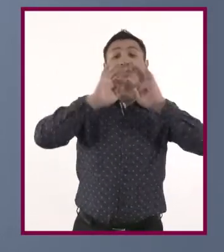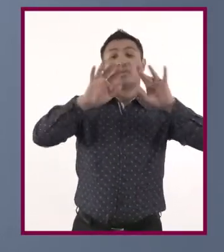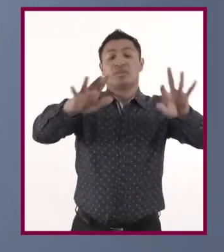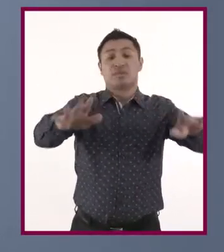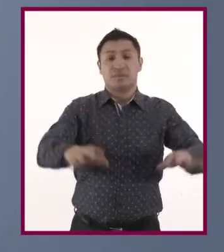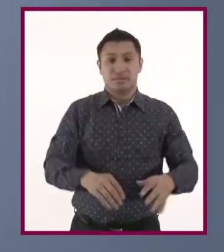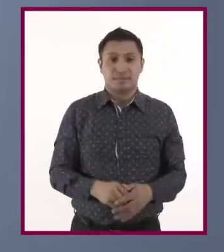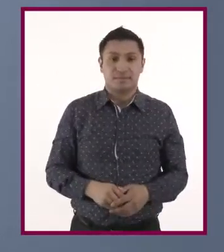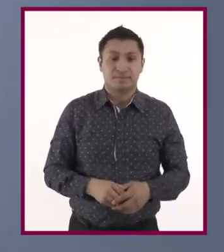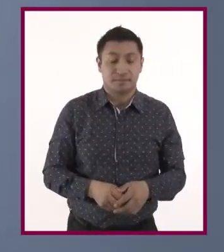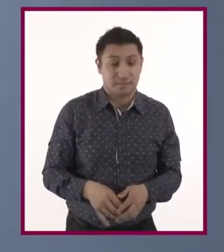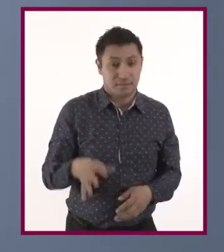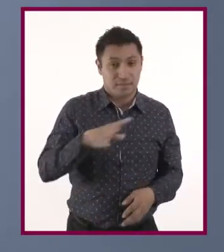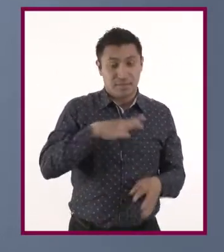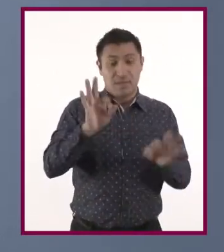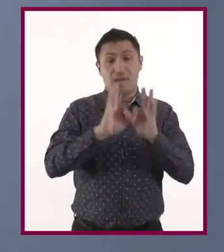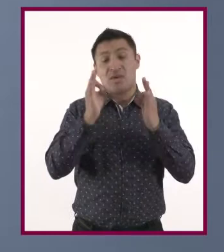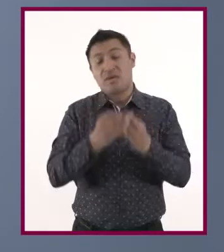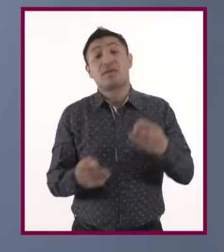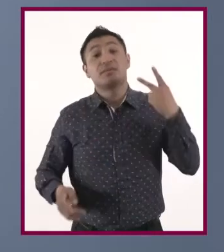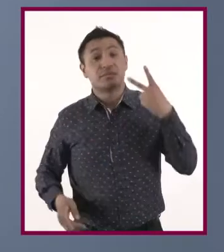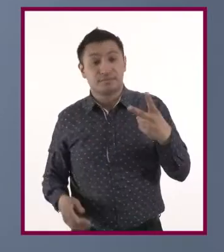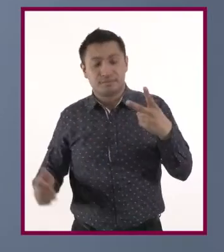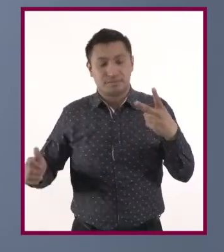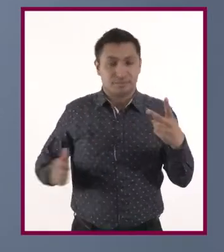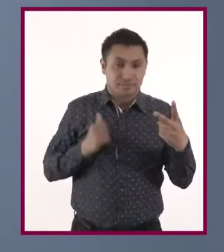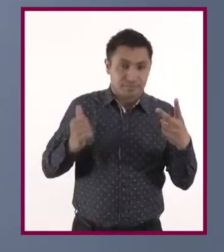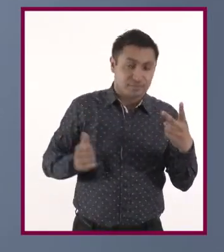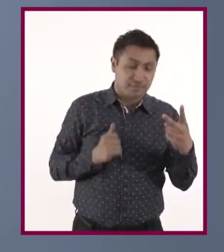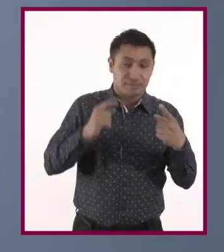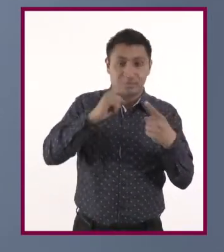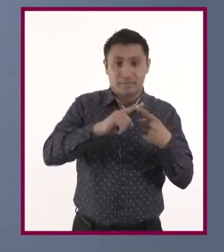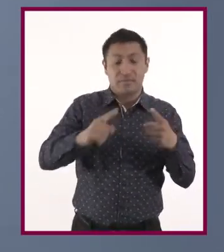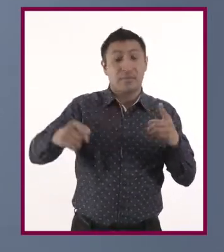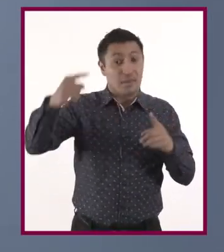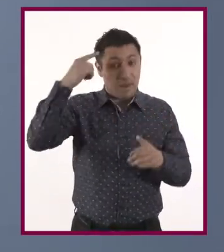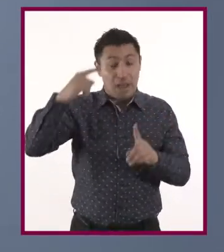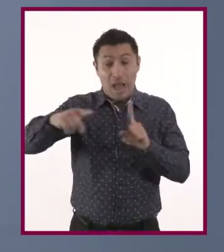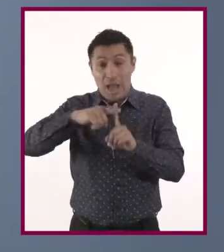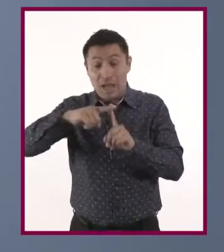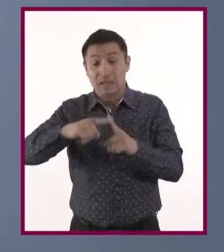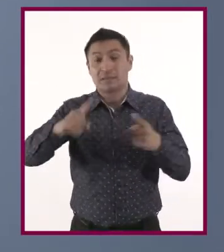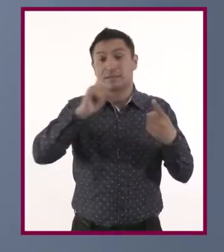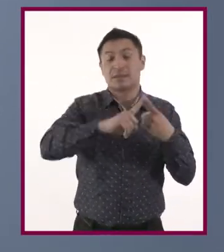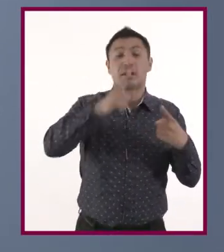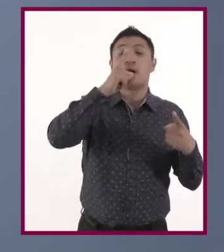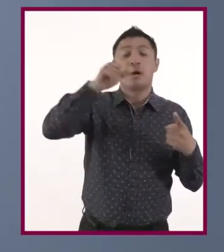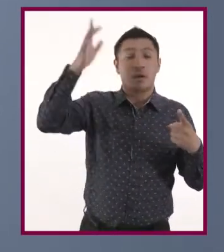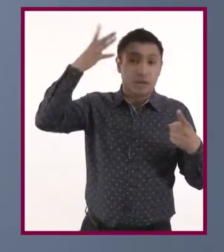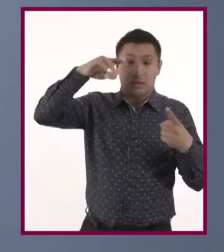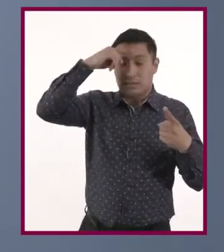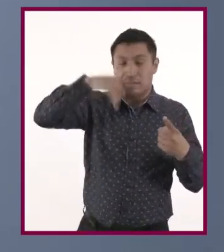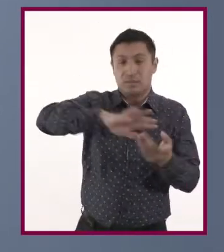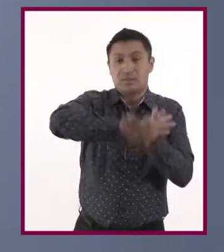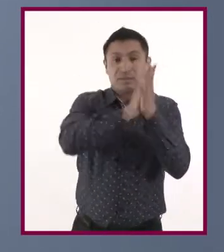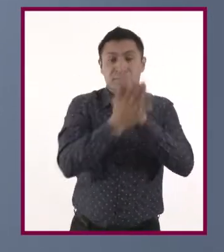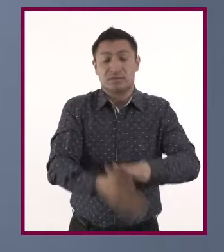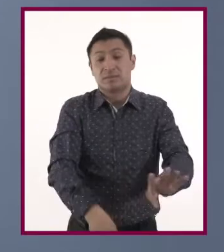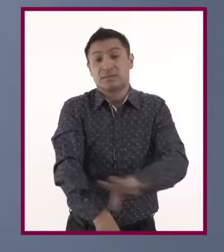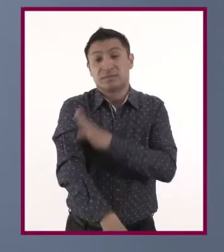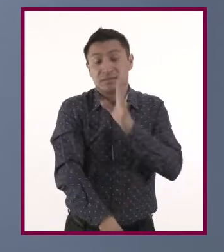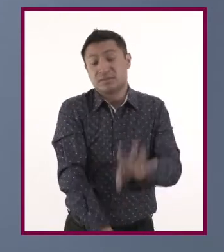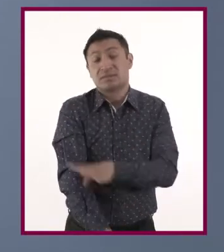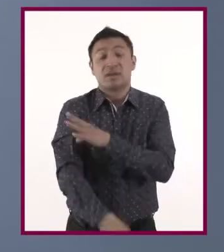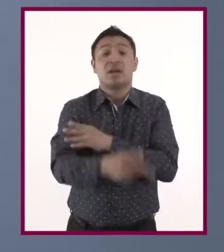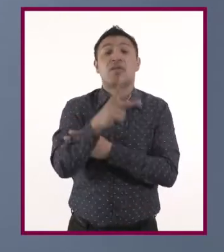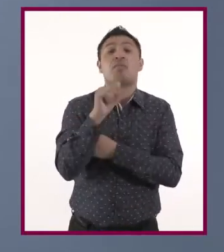calor solar. Hay dos formas de aprovechar la energía solar de forma activa. Se puede aprovechar la luz del sol para transformarla en energía eléctrica